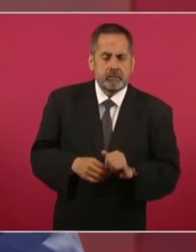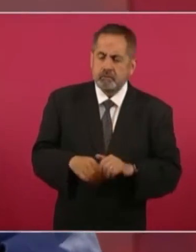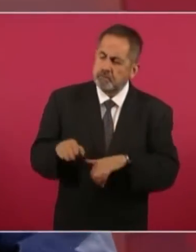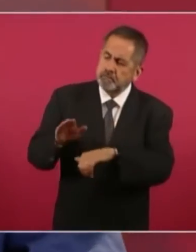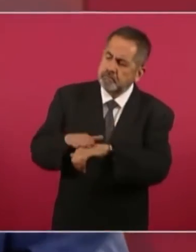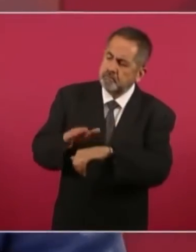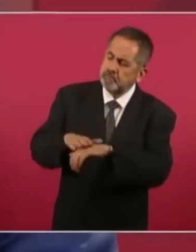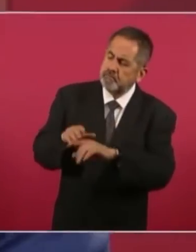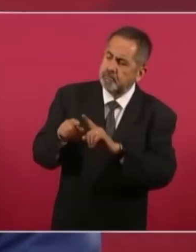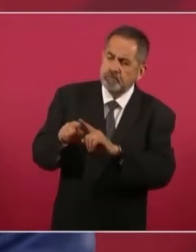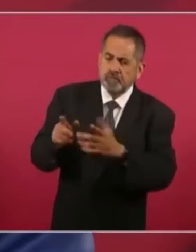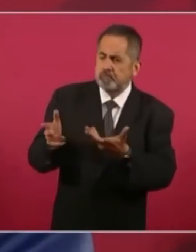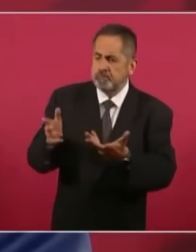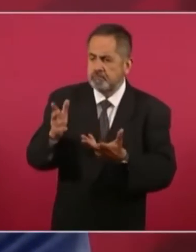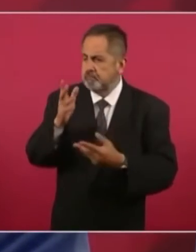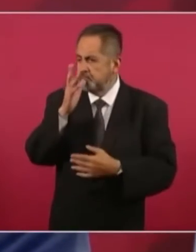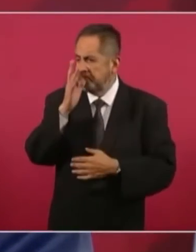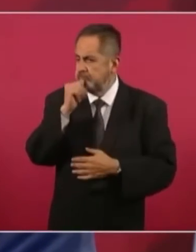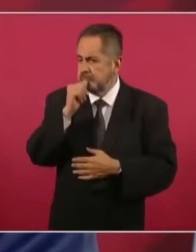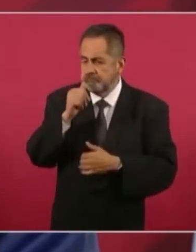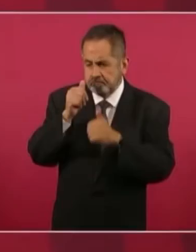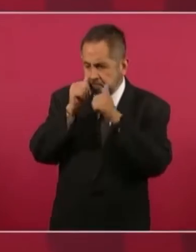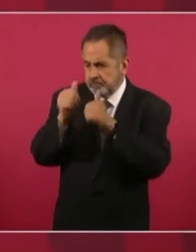les dice: no podemos